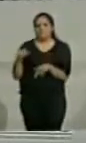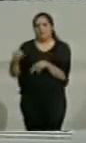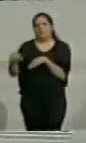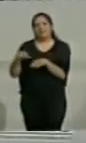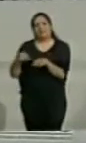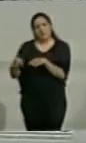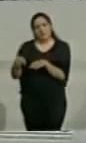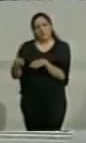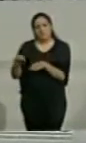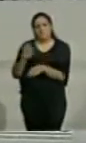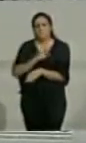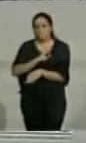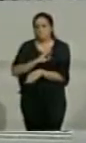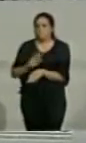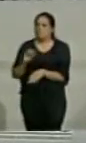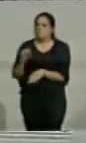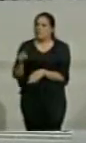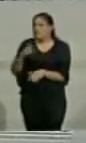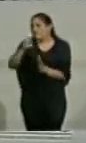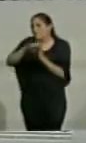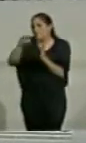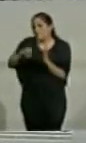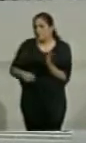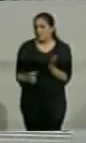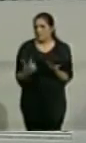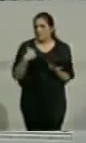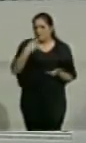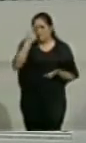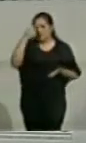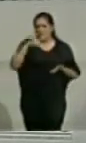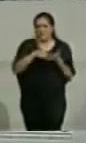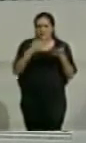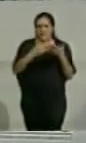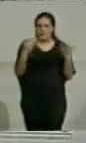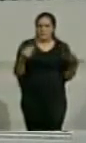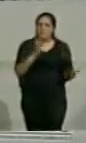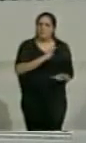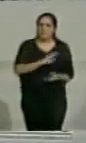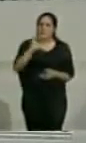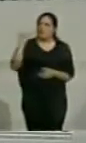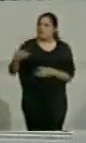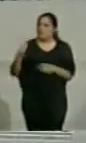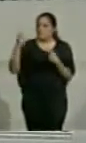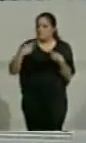vida mejor. Como ese ejemplo, yo creo que hoy podemos atraer unas inversiones porque